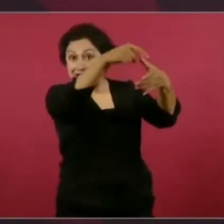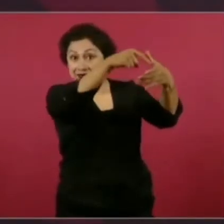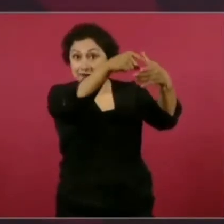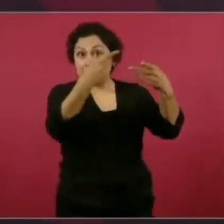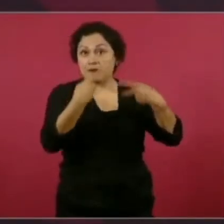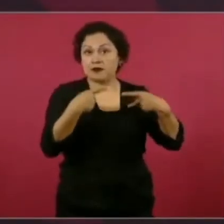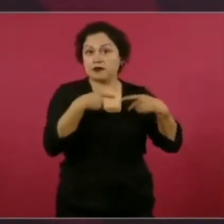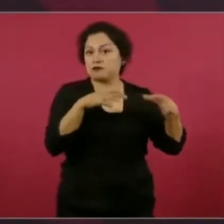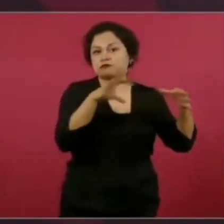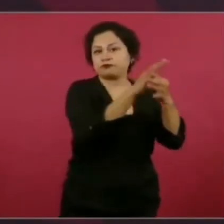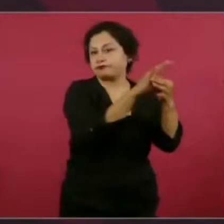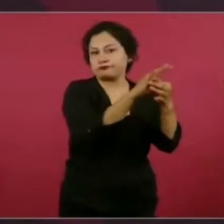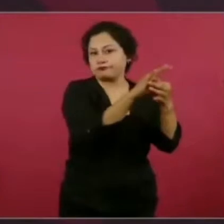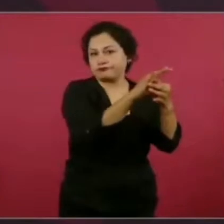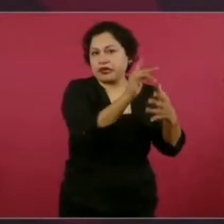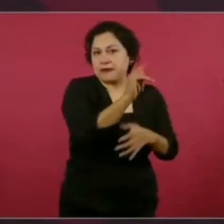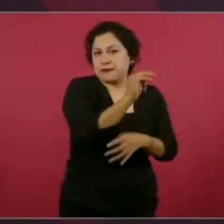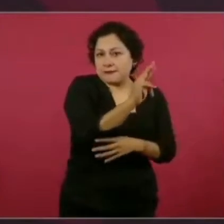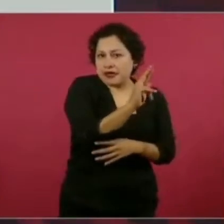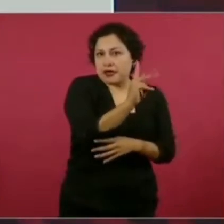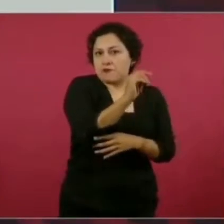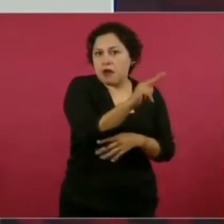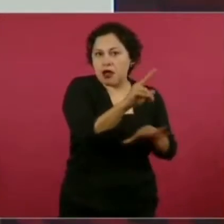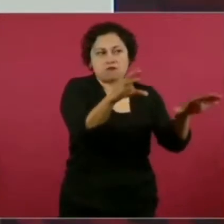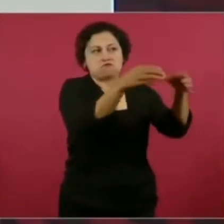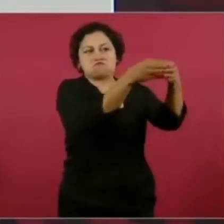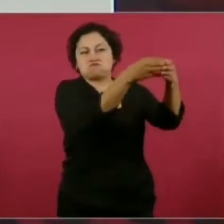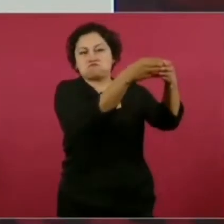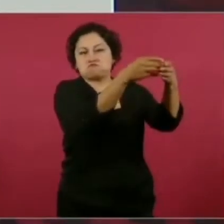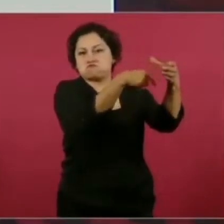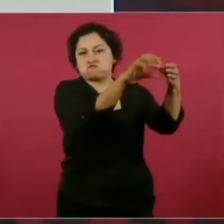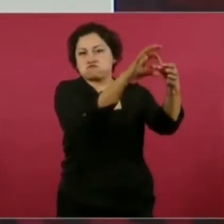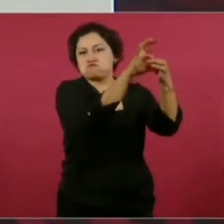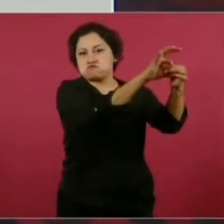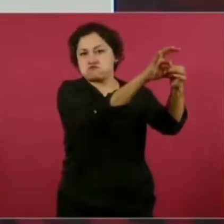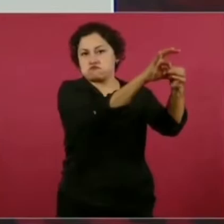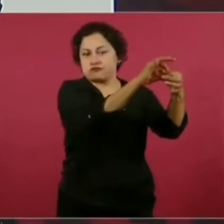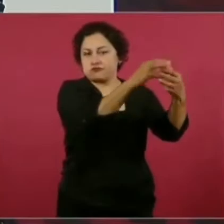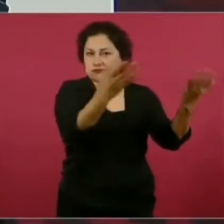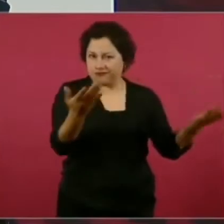conjunta. Pero fíjense ese fenómeno, ¿cómo